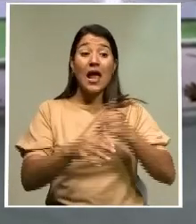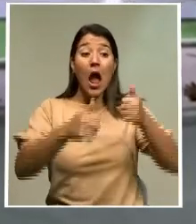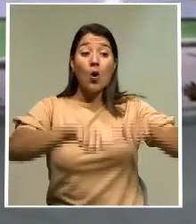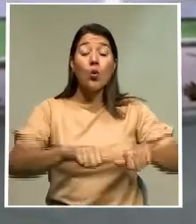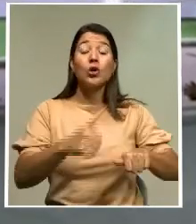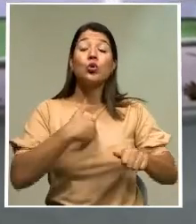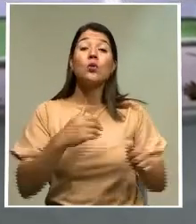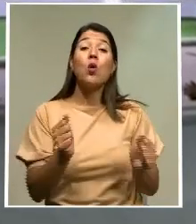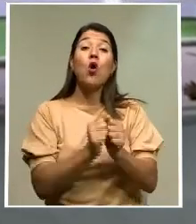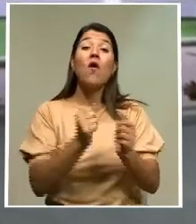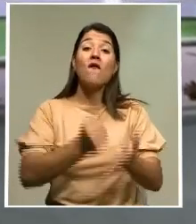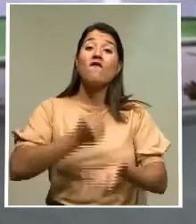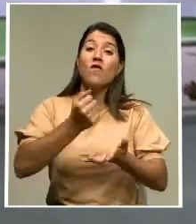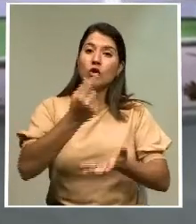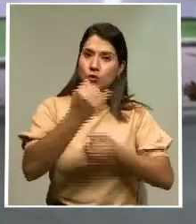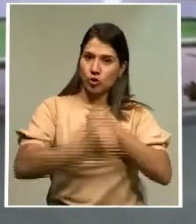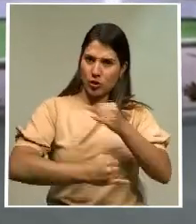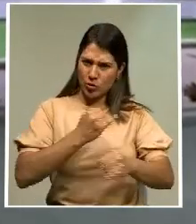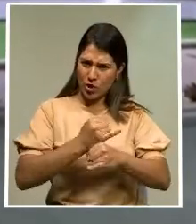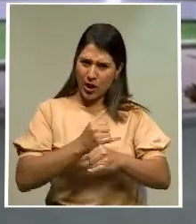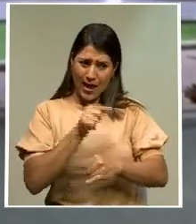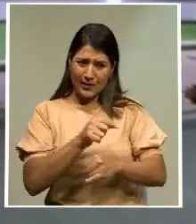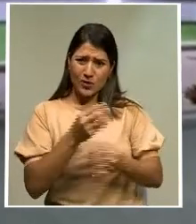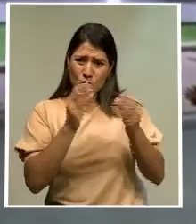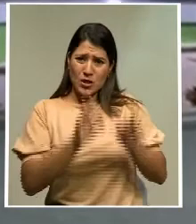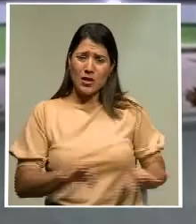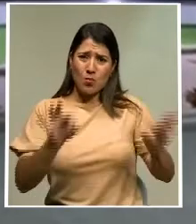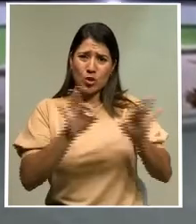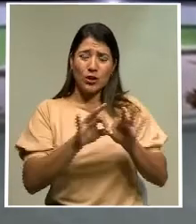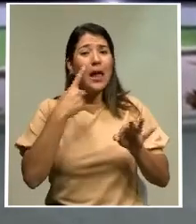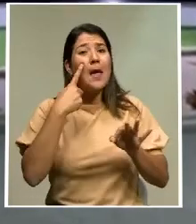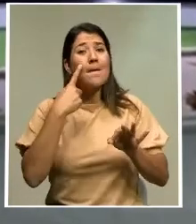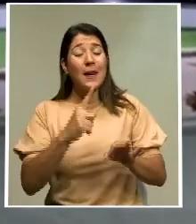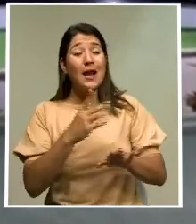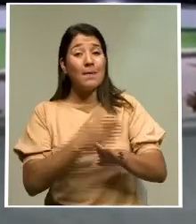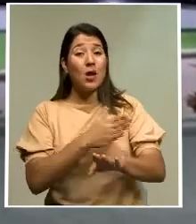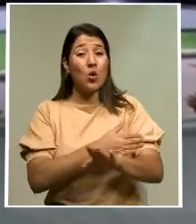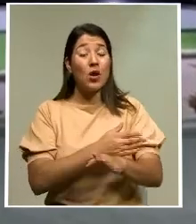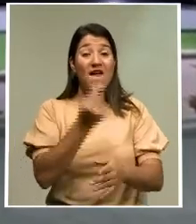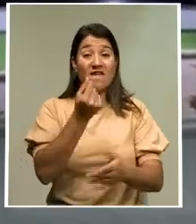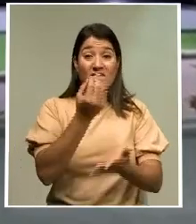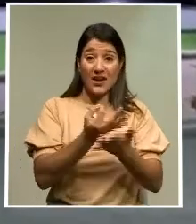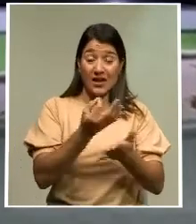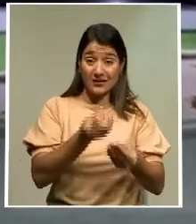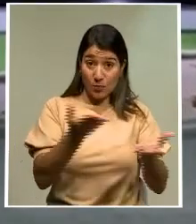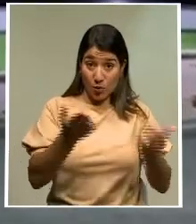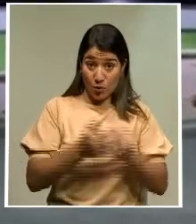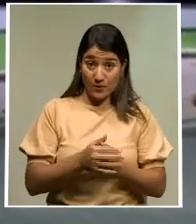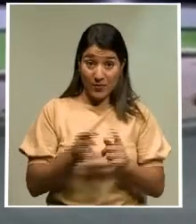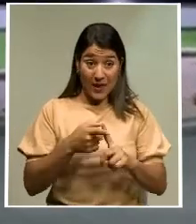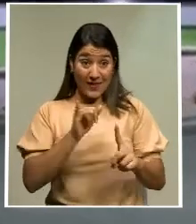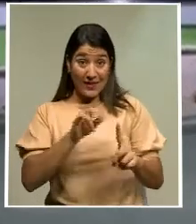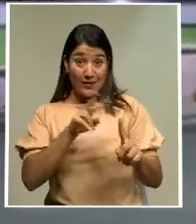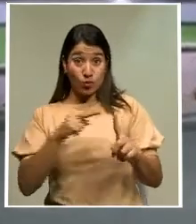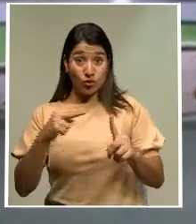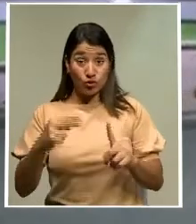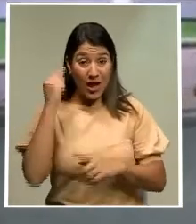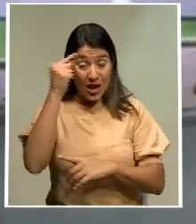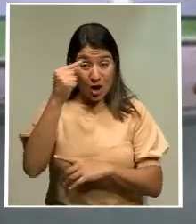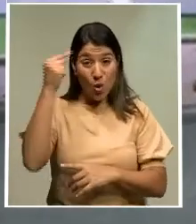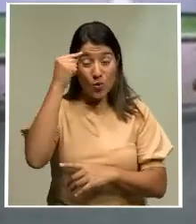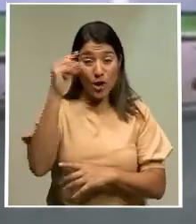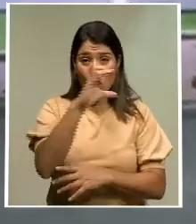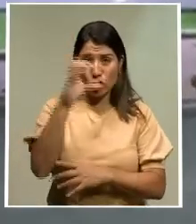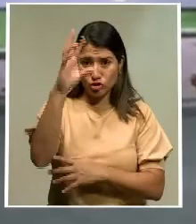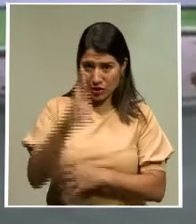Internacional y que se vuelve vital para estabilizar la situación de nuestras finanzas públicas. En este sentido, el Gobierno de la República